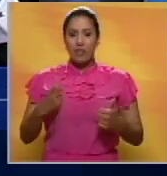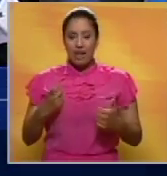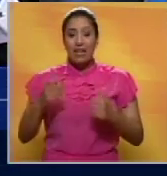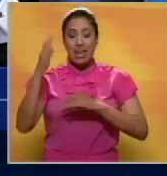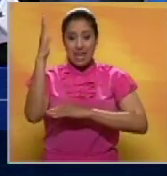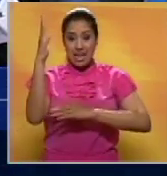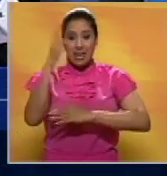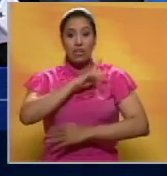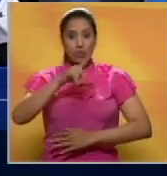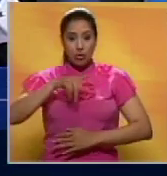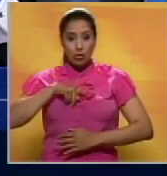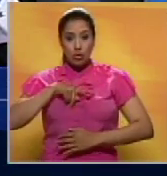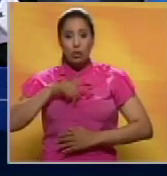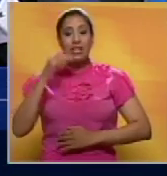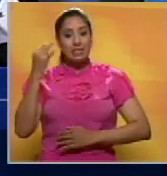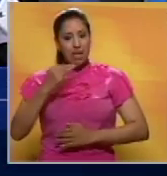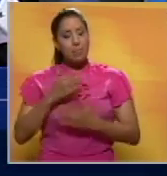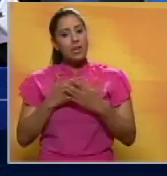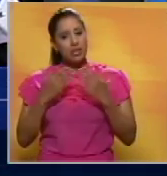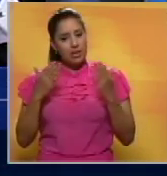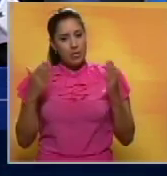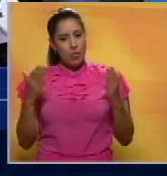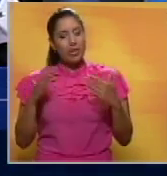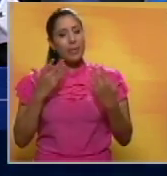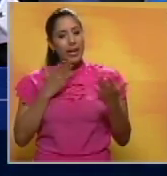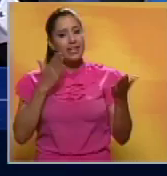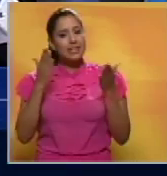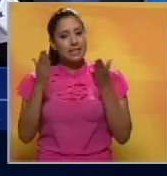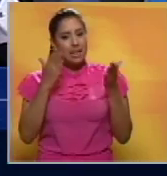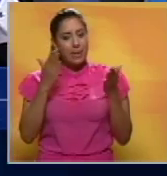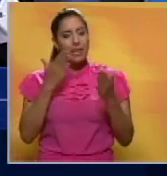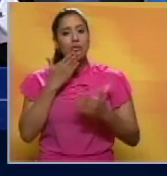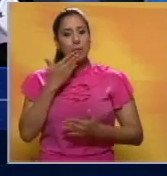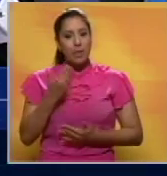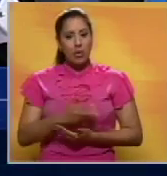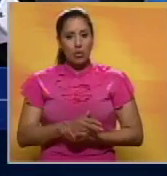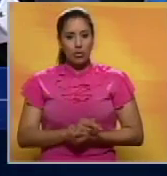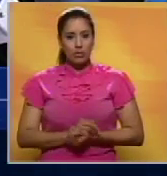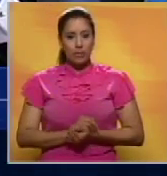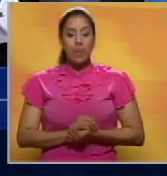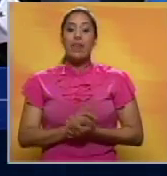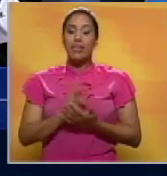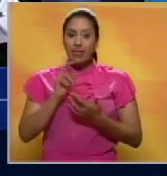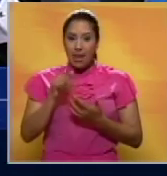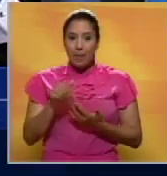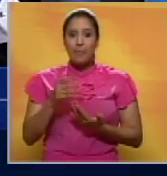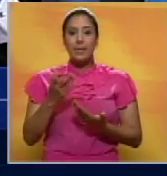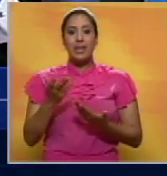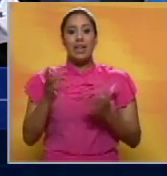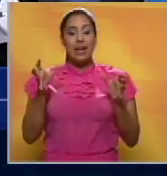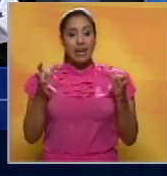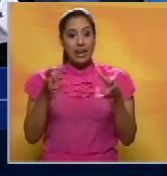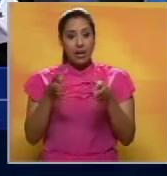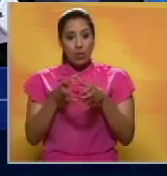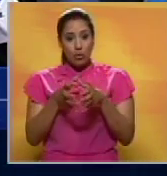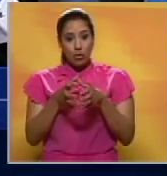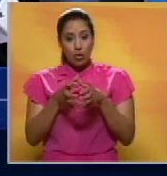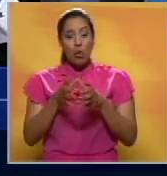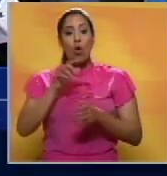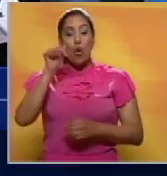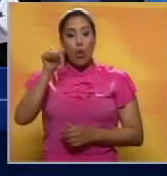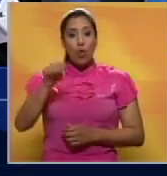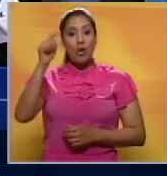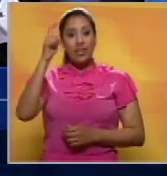la Iglesia está siempre dispuesta a prestar ese servicio. De tal manera que la reunión